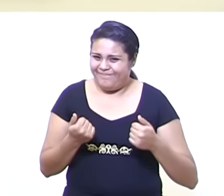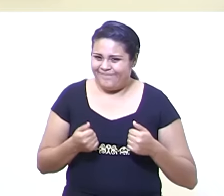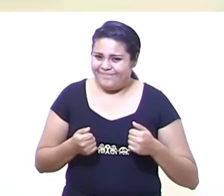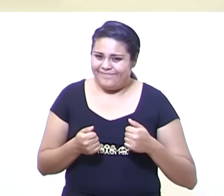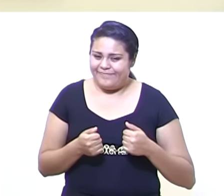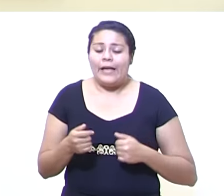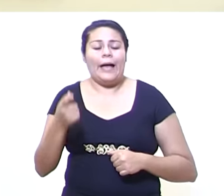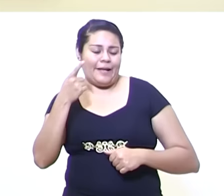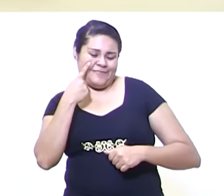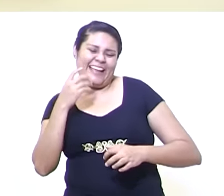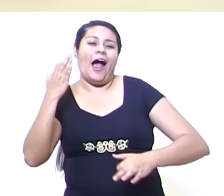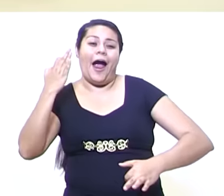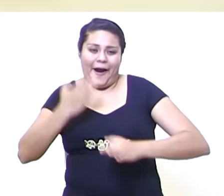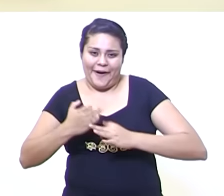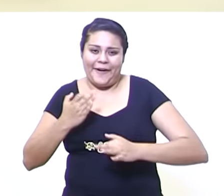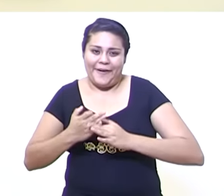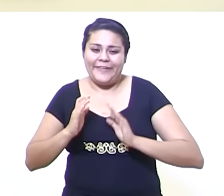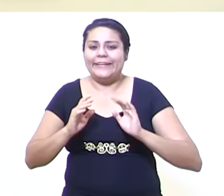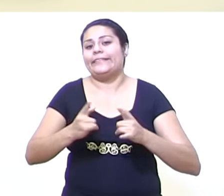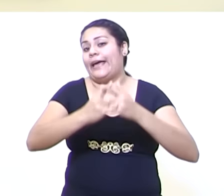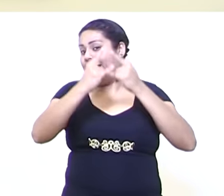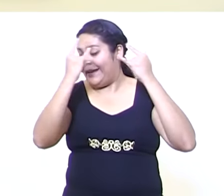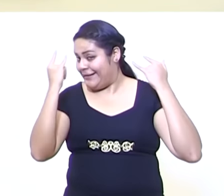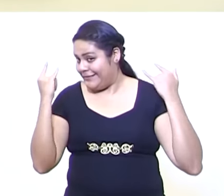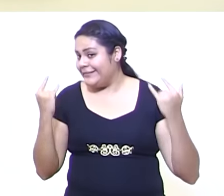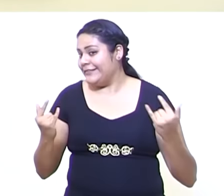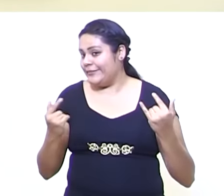una lectura del libro de texto.